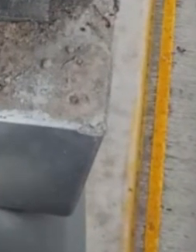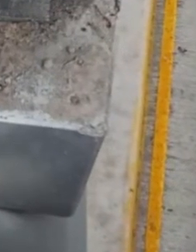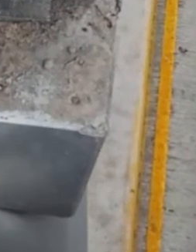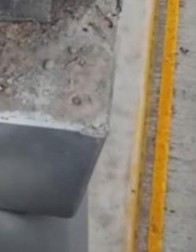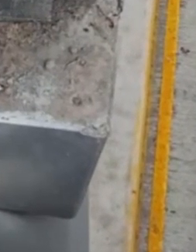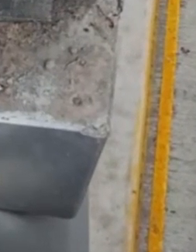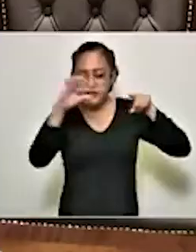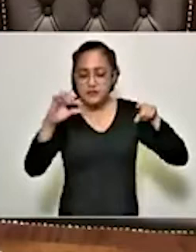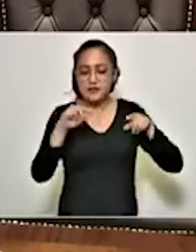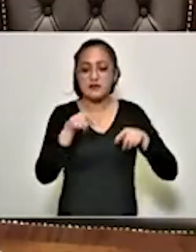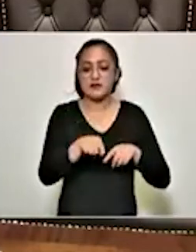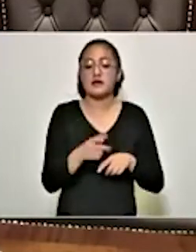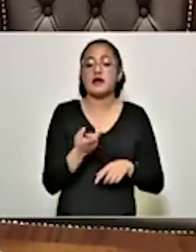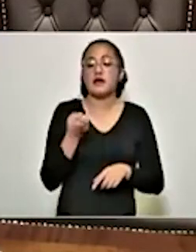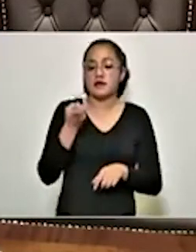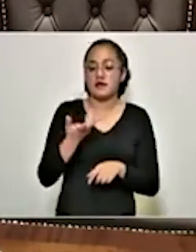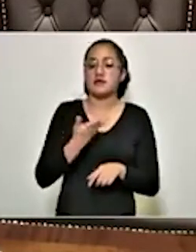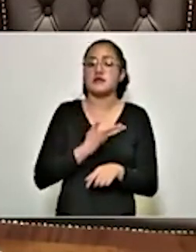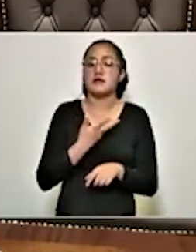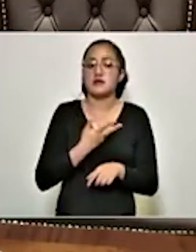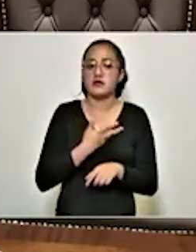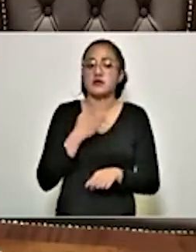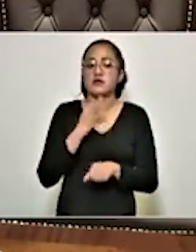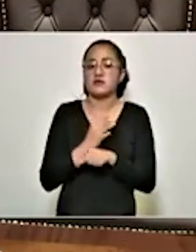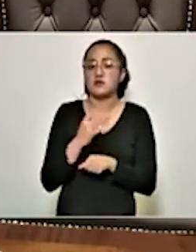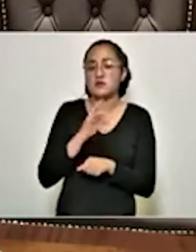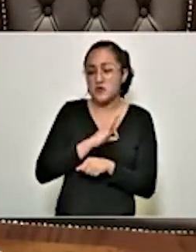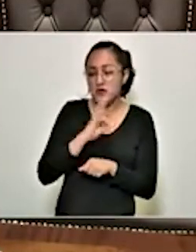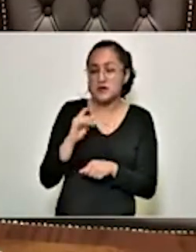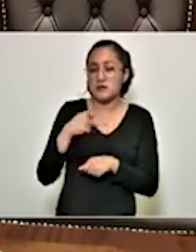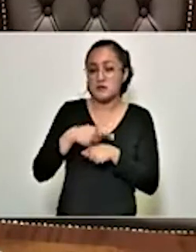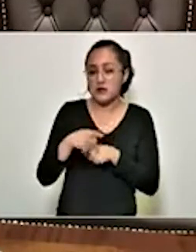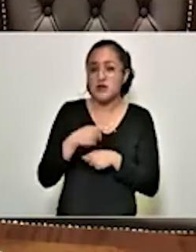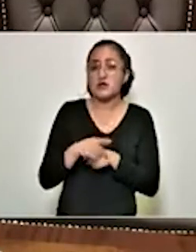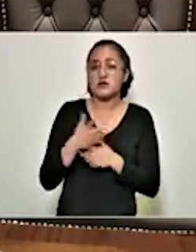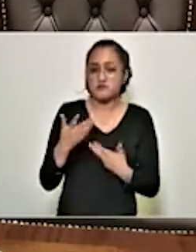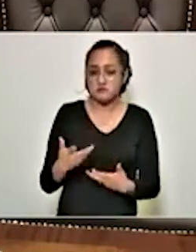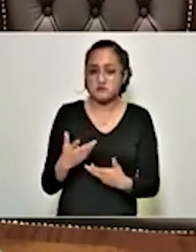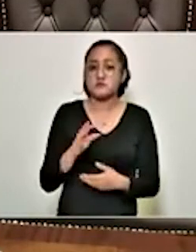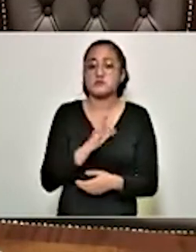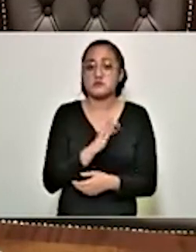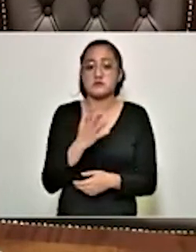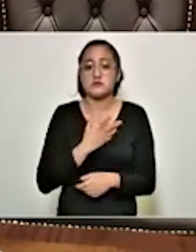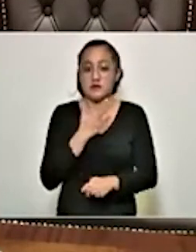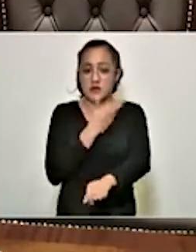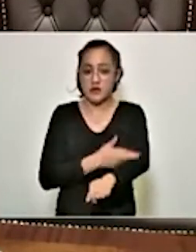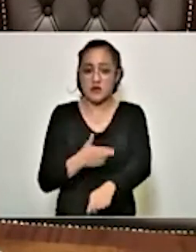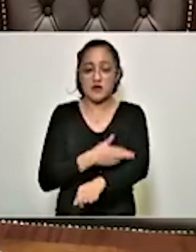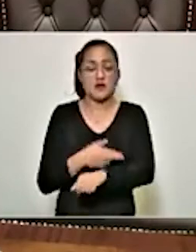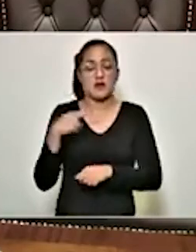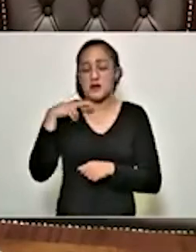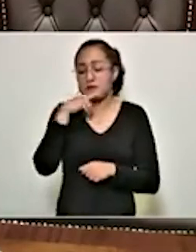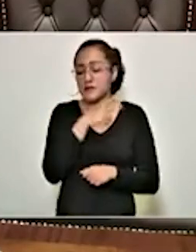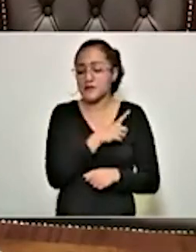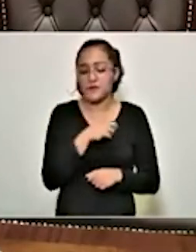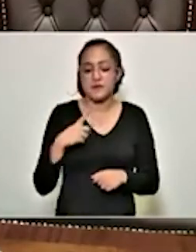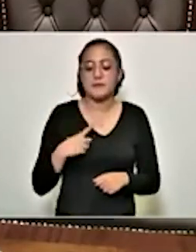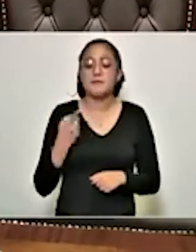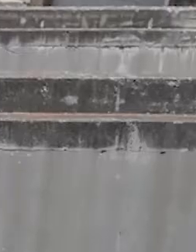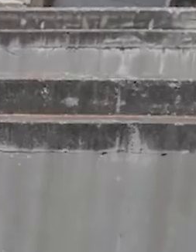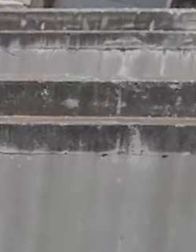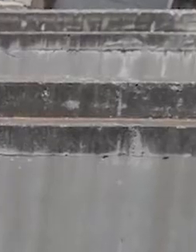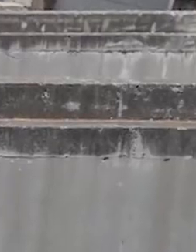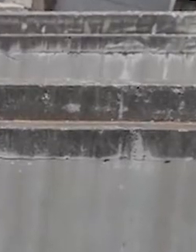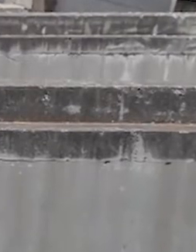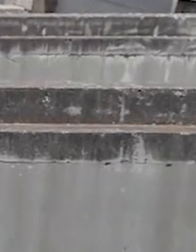Esto desde luego pretendemos nosotros que puede ser un riesgo que tenemos que arreglar de manera inmediata. También comentó que el